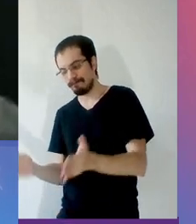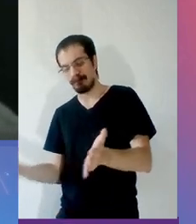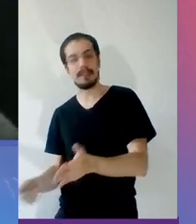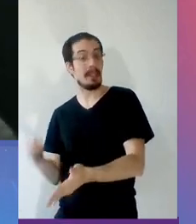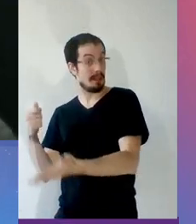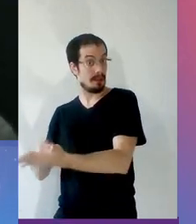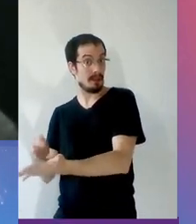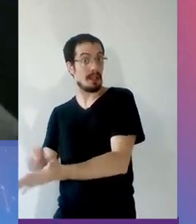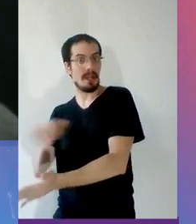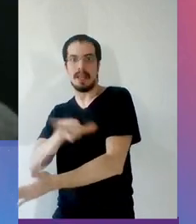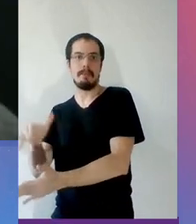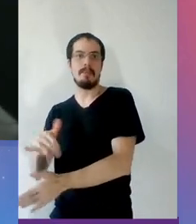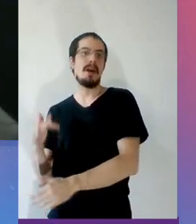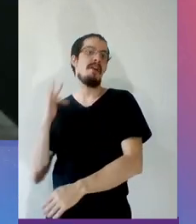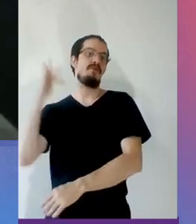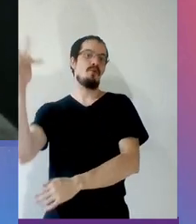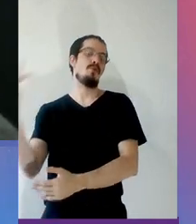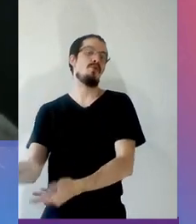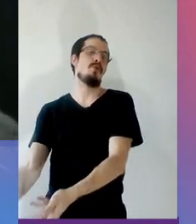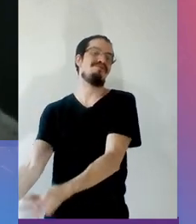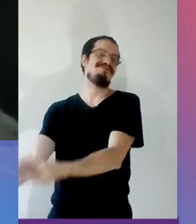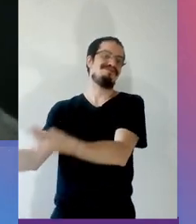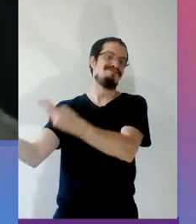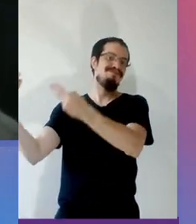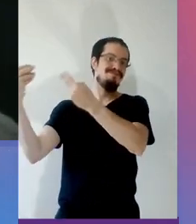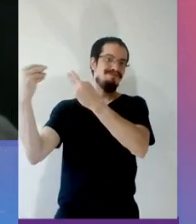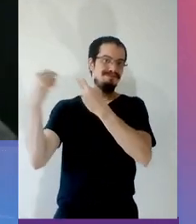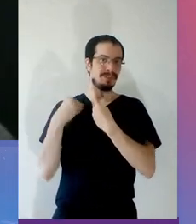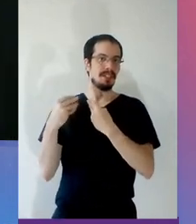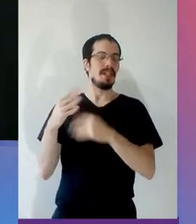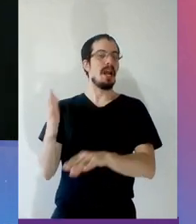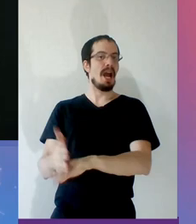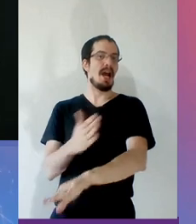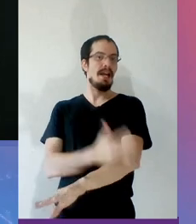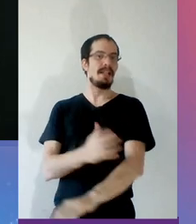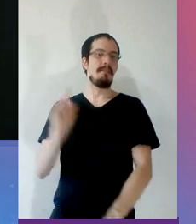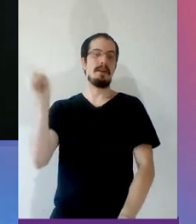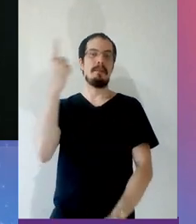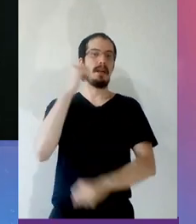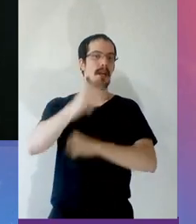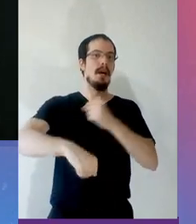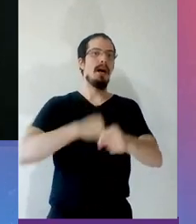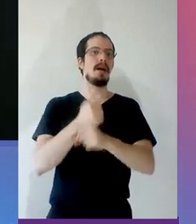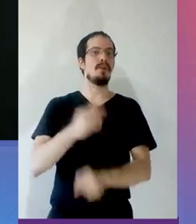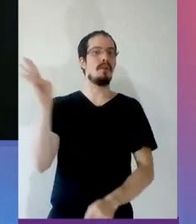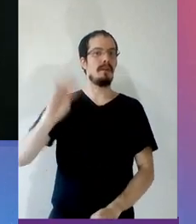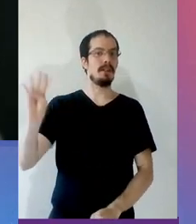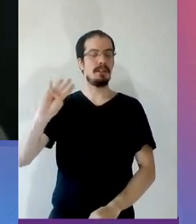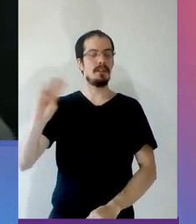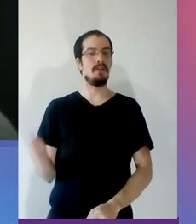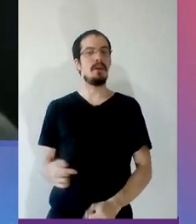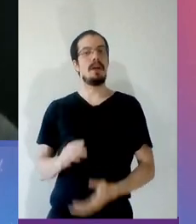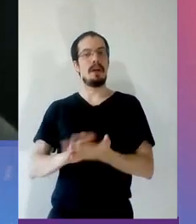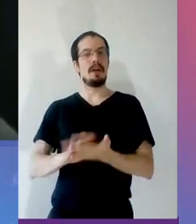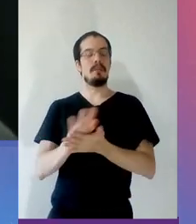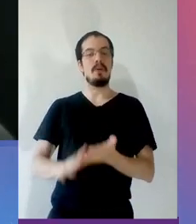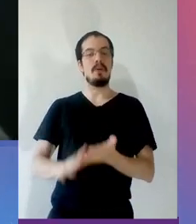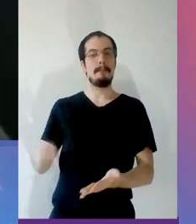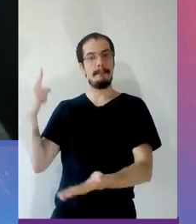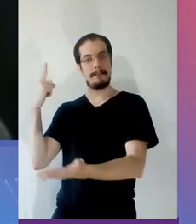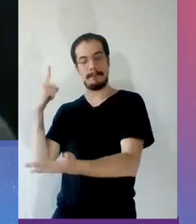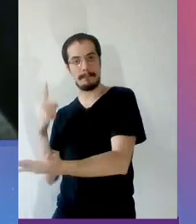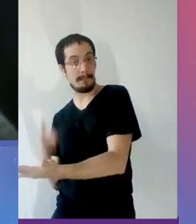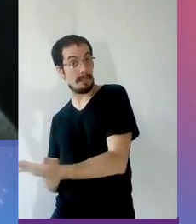año básico, antes del primer año escolar, la tasa de retorno que tenía un dólar invertido llegaba hasta 18